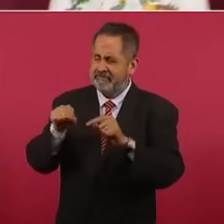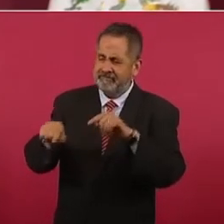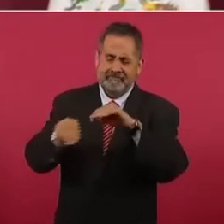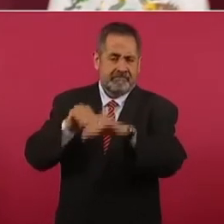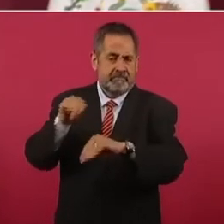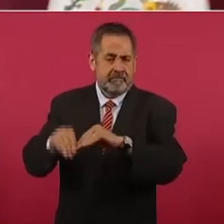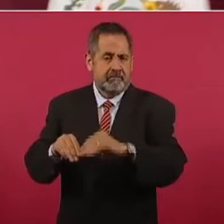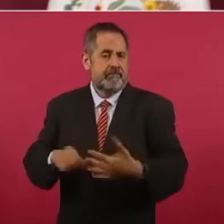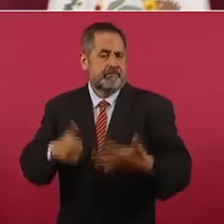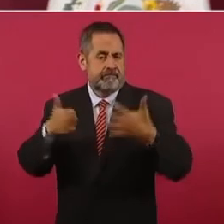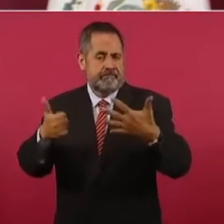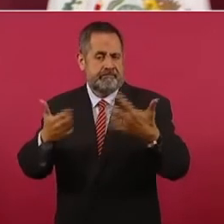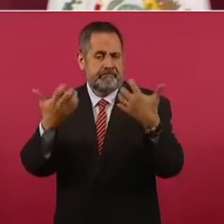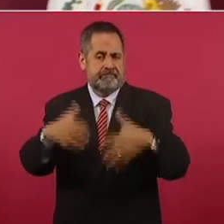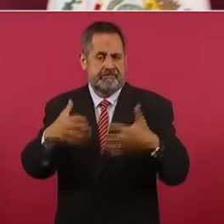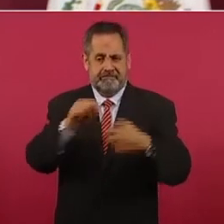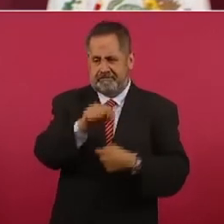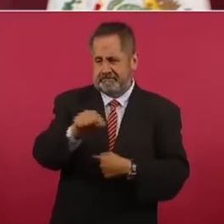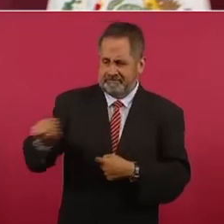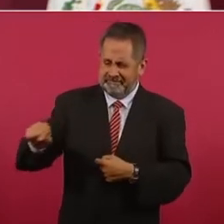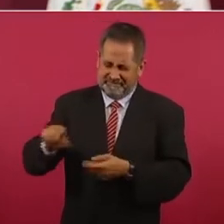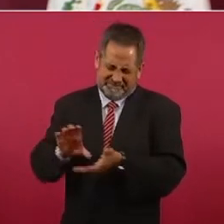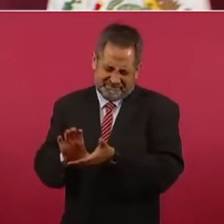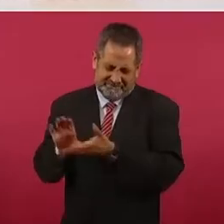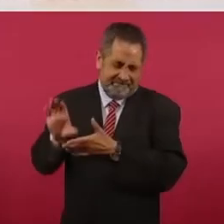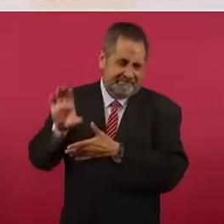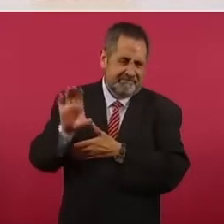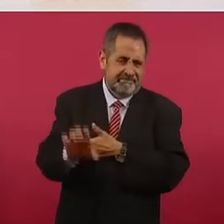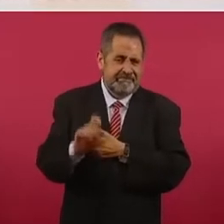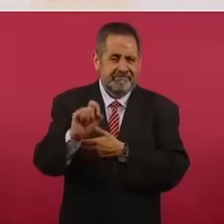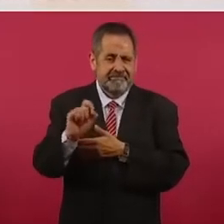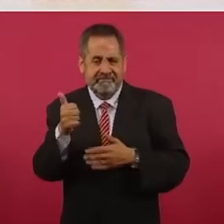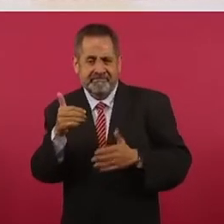de las 6 refinerías.